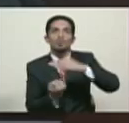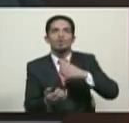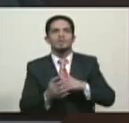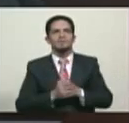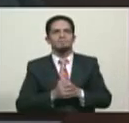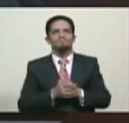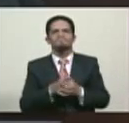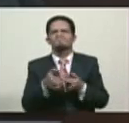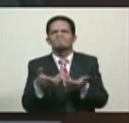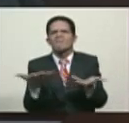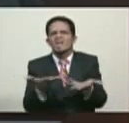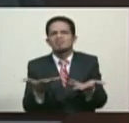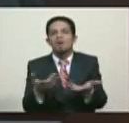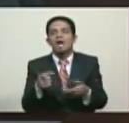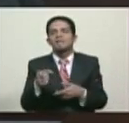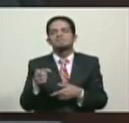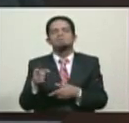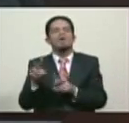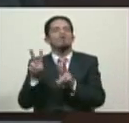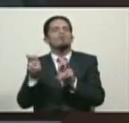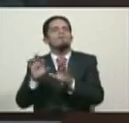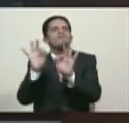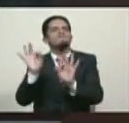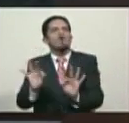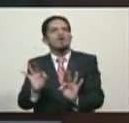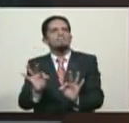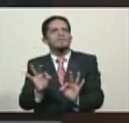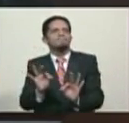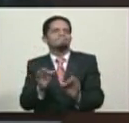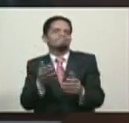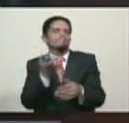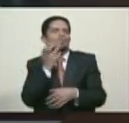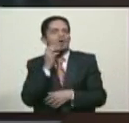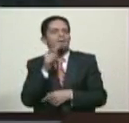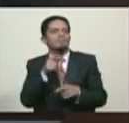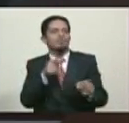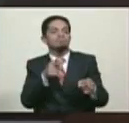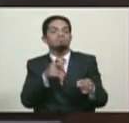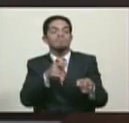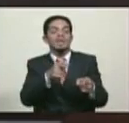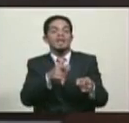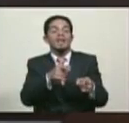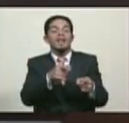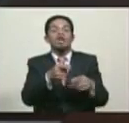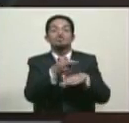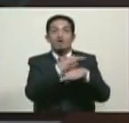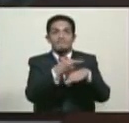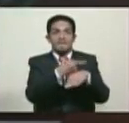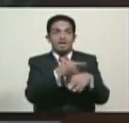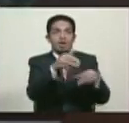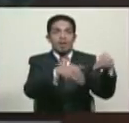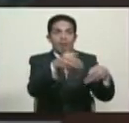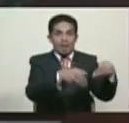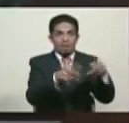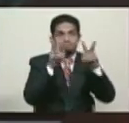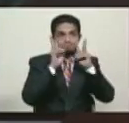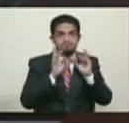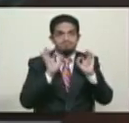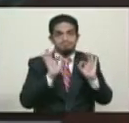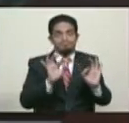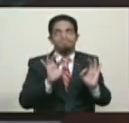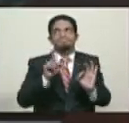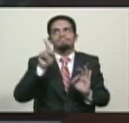Esto lo han hecho con una nueva versión para desconocer a las autoridades legítimas mediante nuevos criterios de los